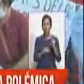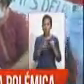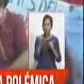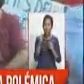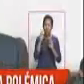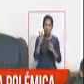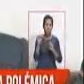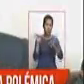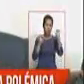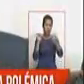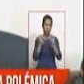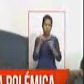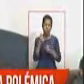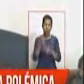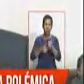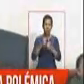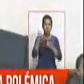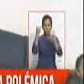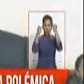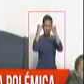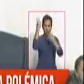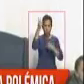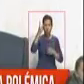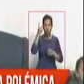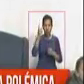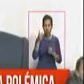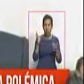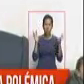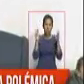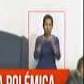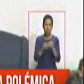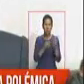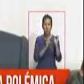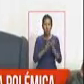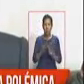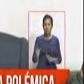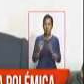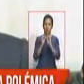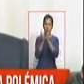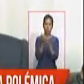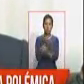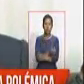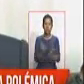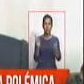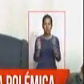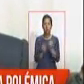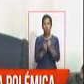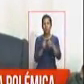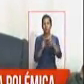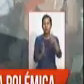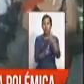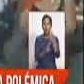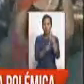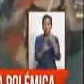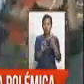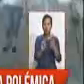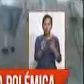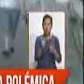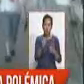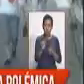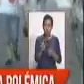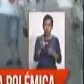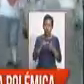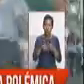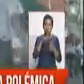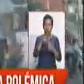cabildo netamente político que ha sido organizado y digitado por los demócratas a la cabeza del señor rubén costas a